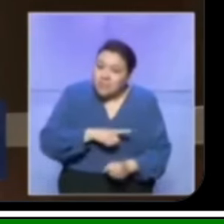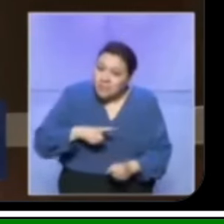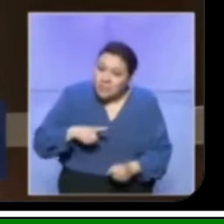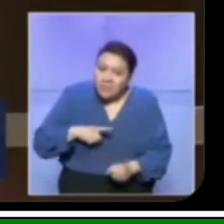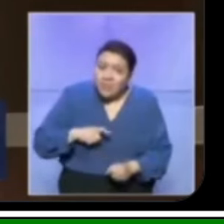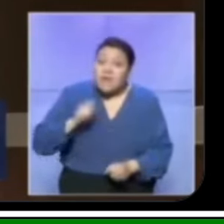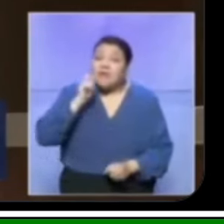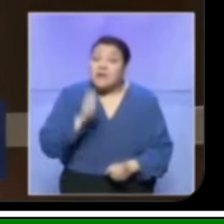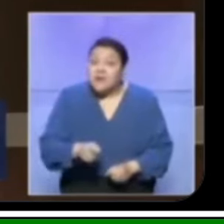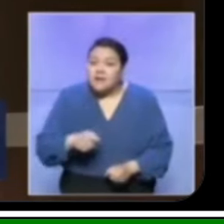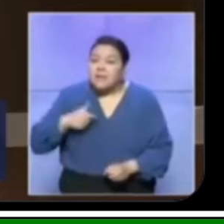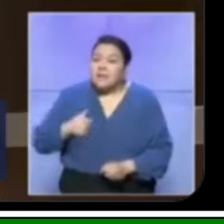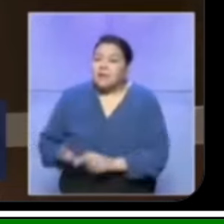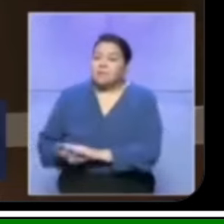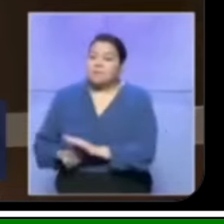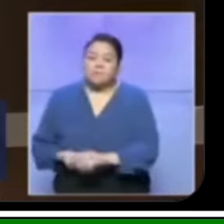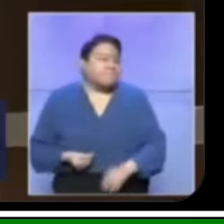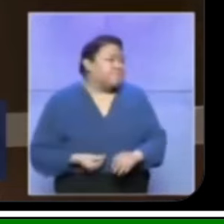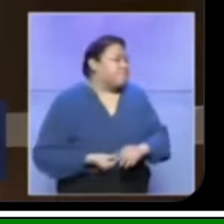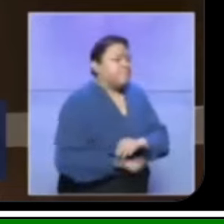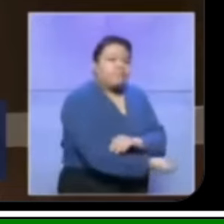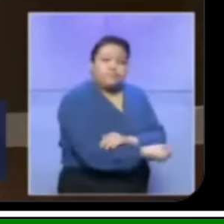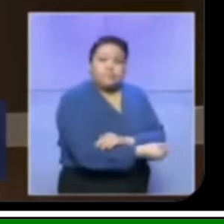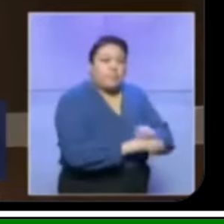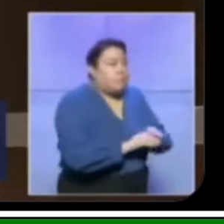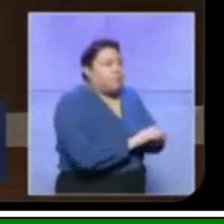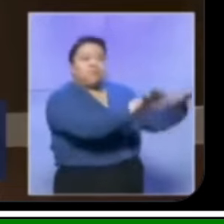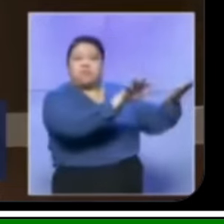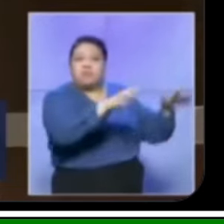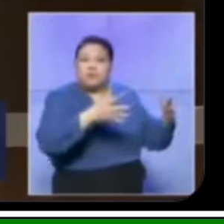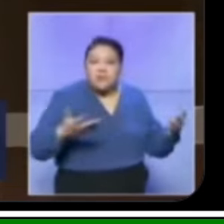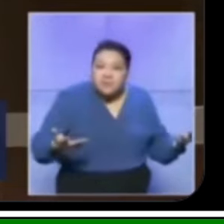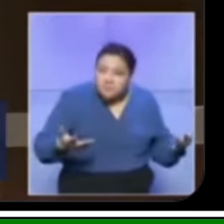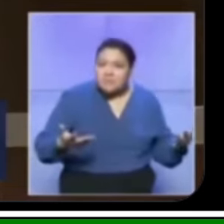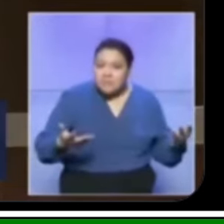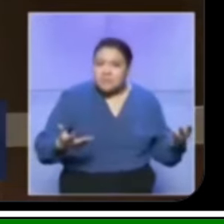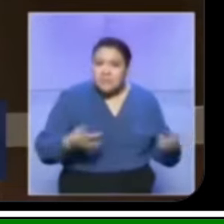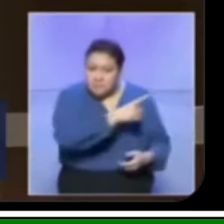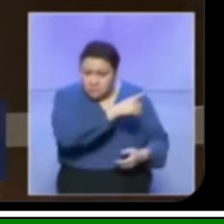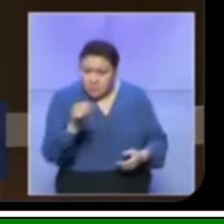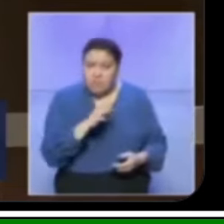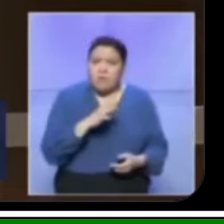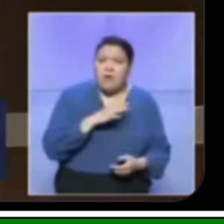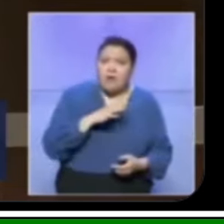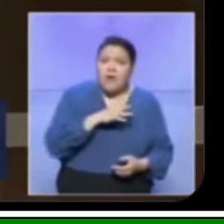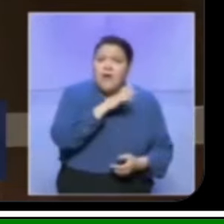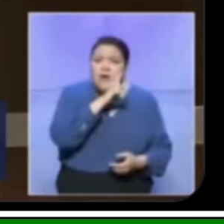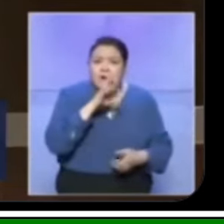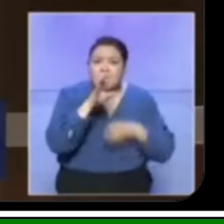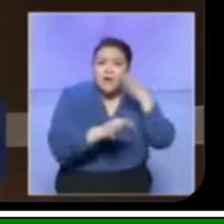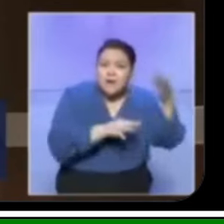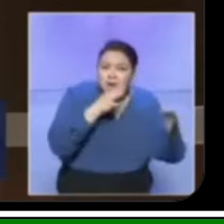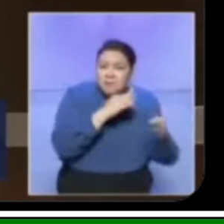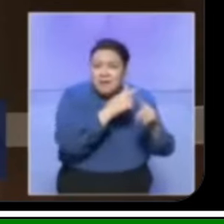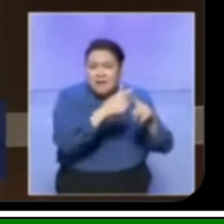entregada información sensible de manera pública y circulando absolutamente